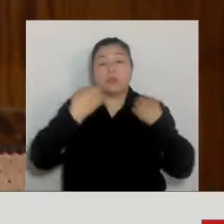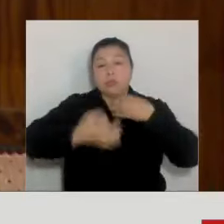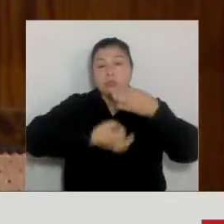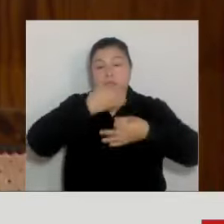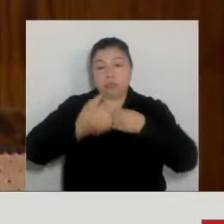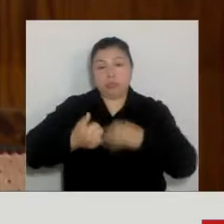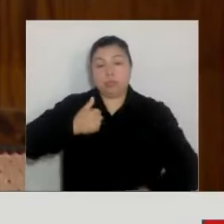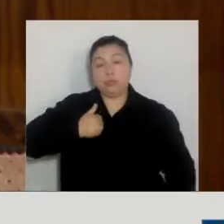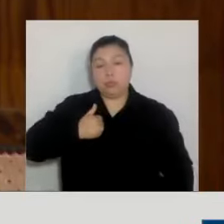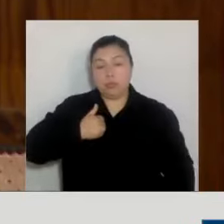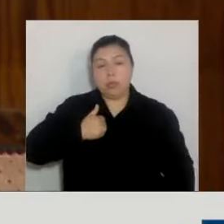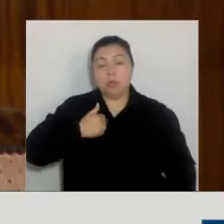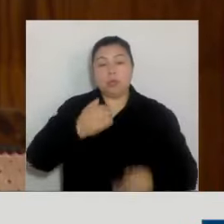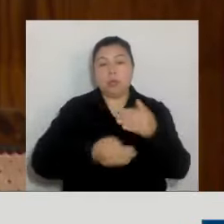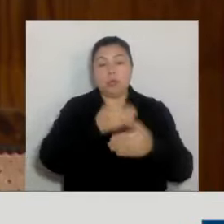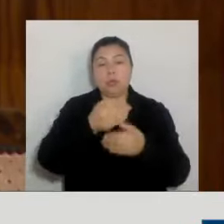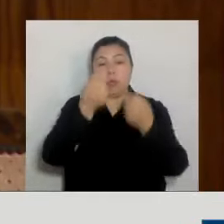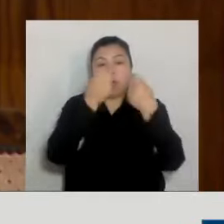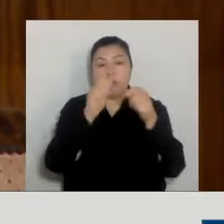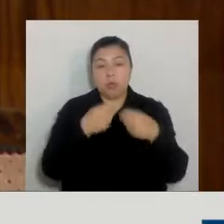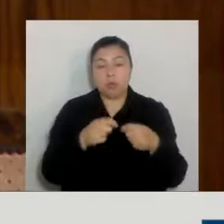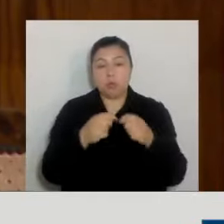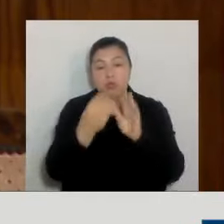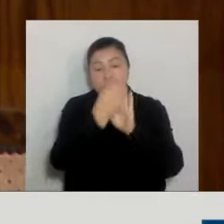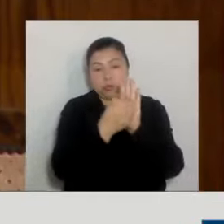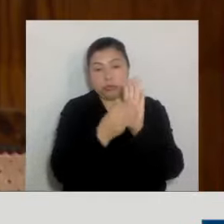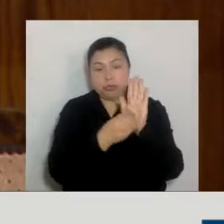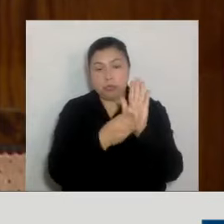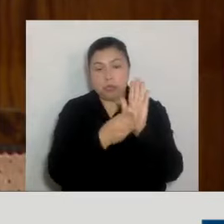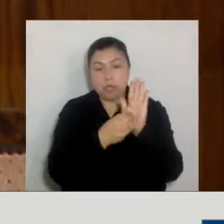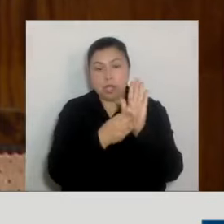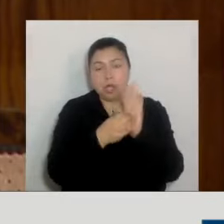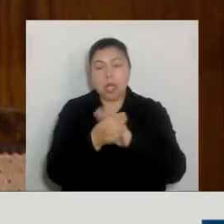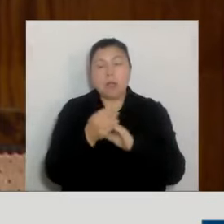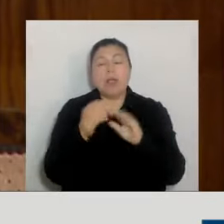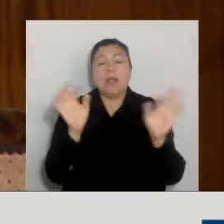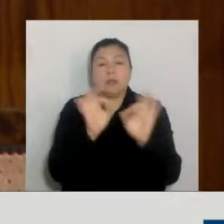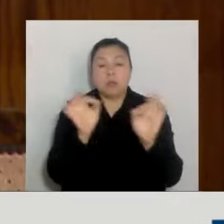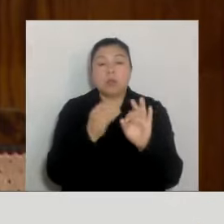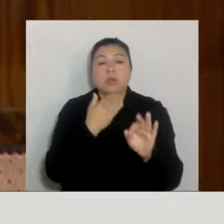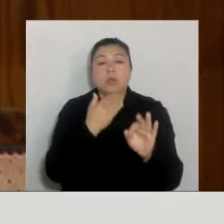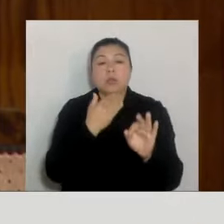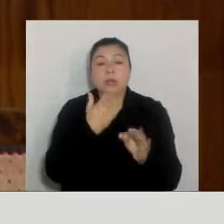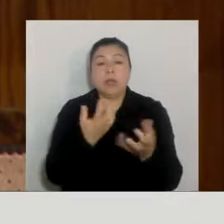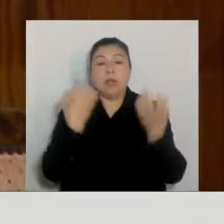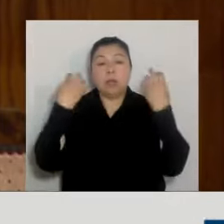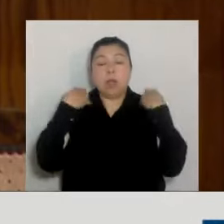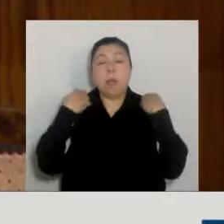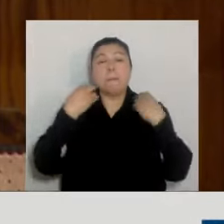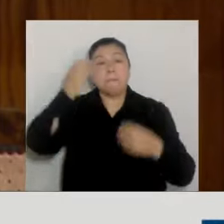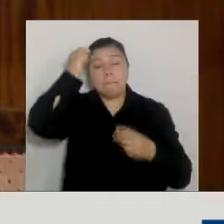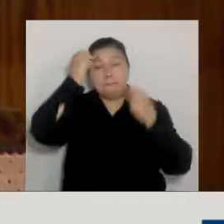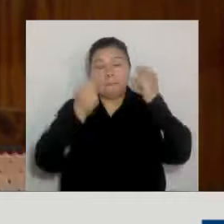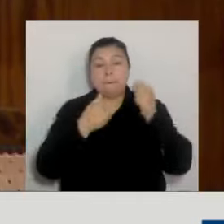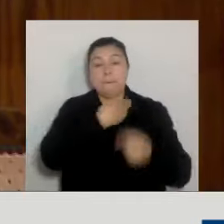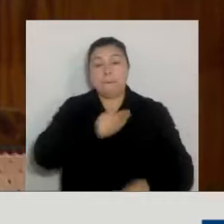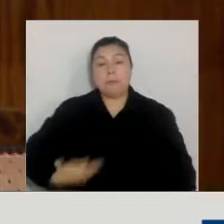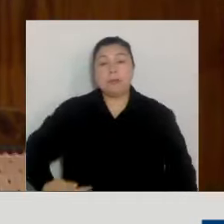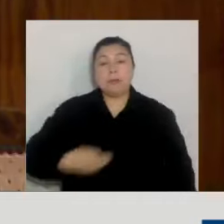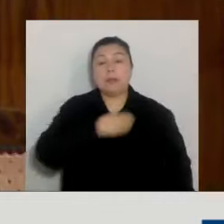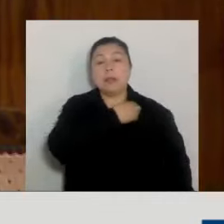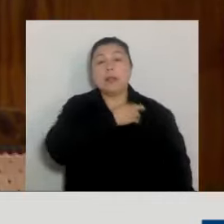procedimientos evaluativos establecidos explicito además su facultad Para proponer el presidente de la república la